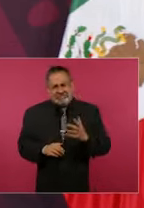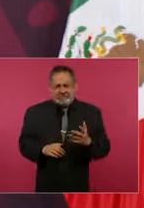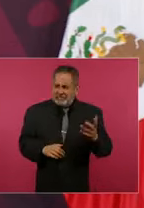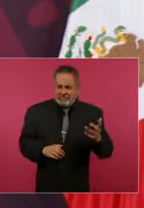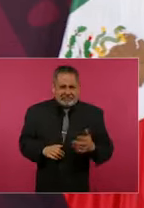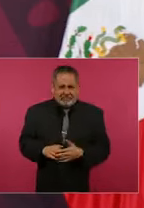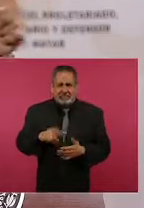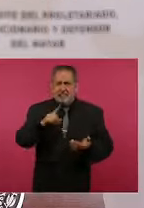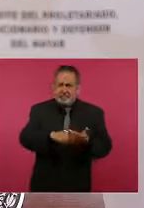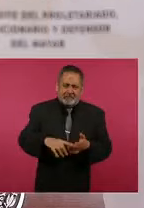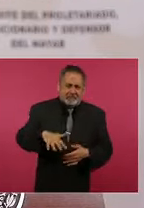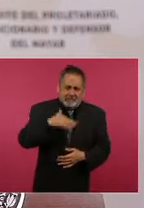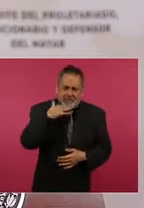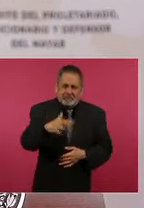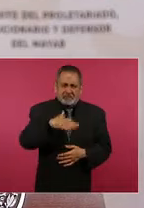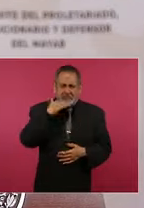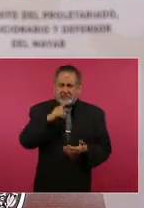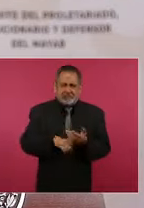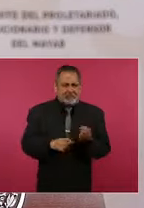por corrupción,